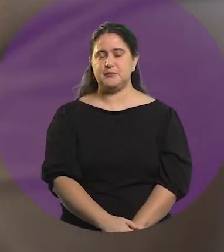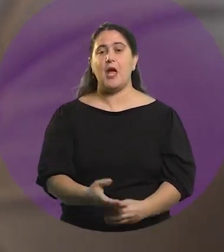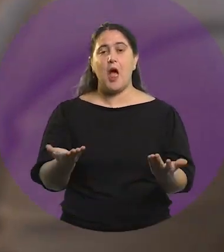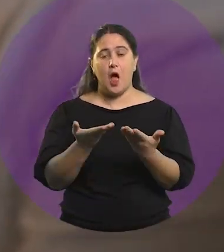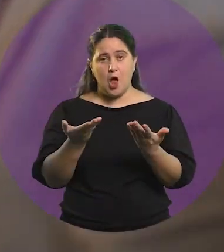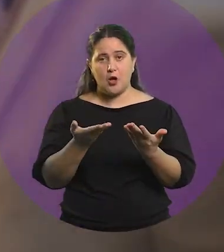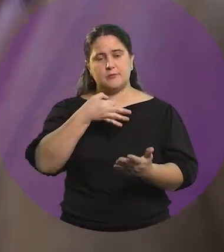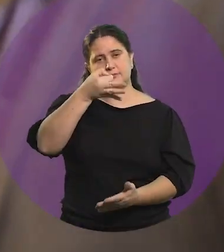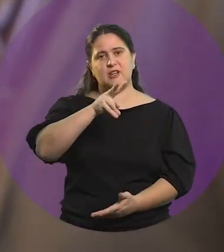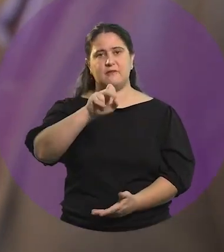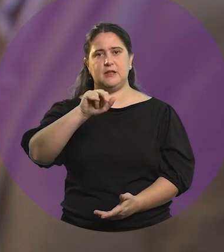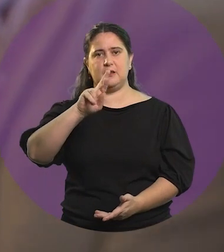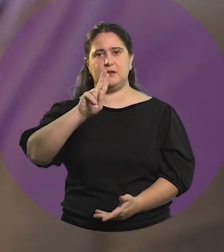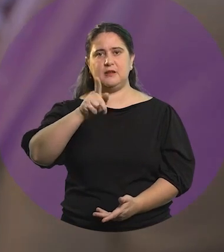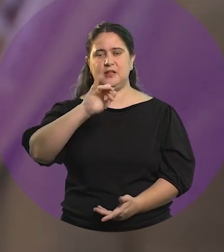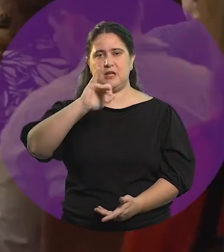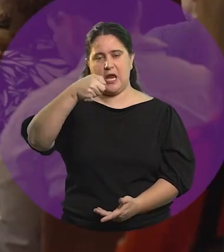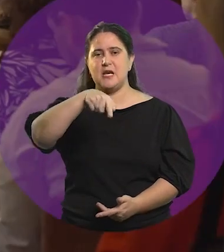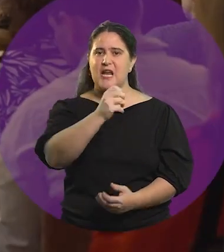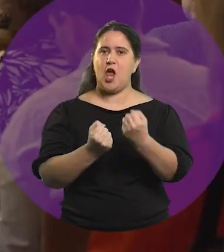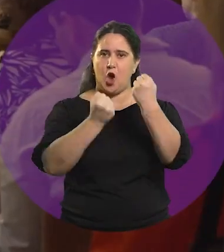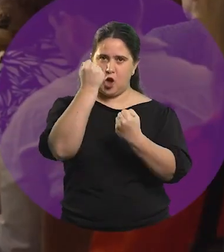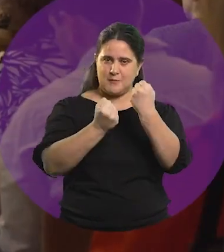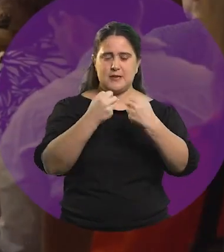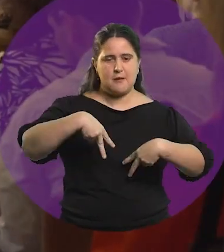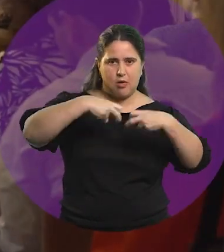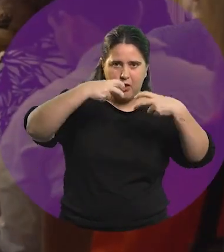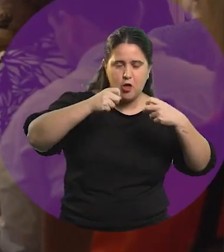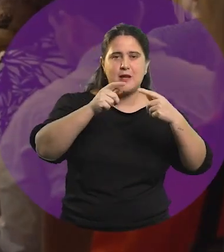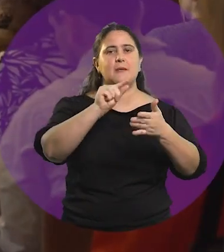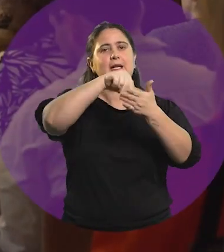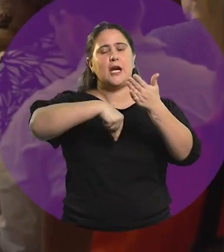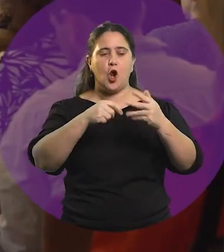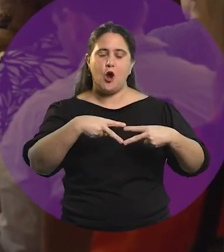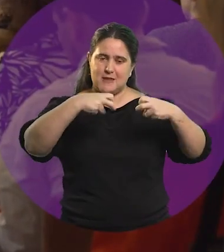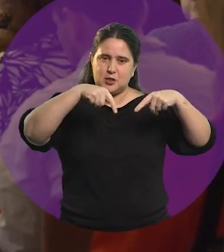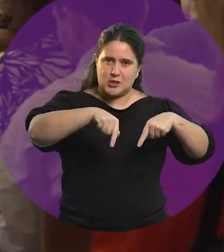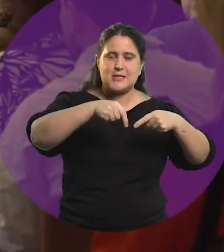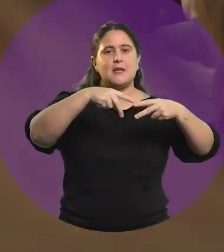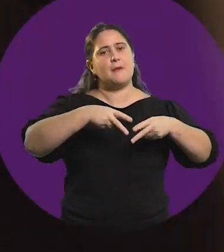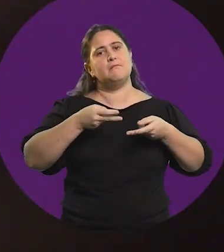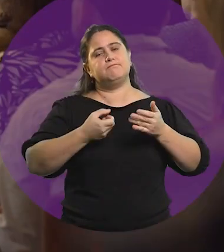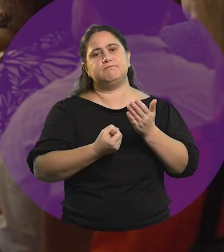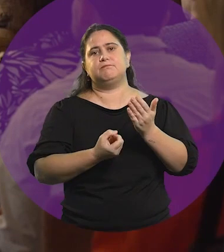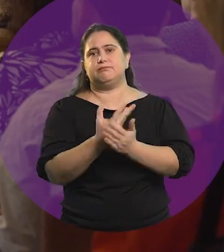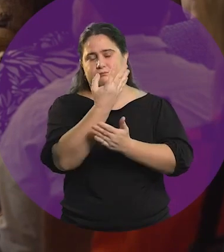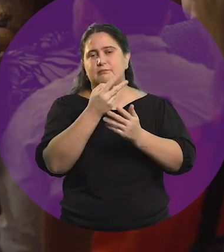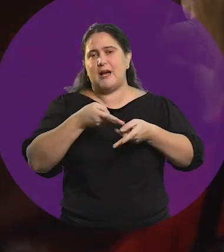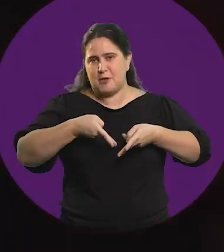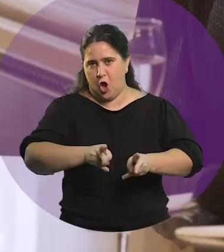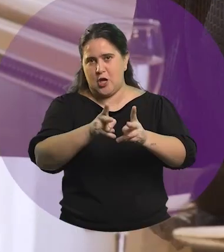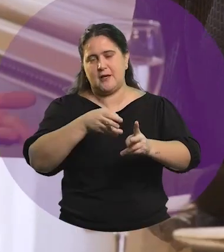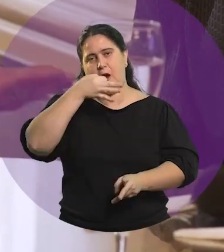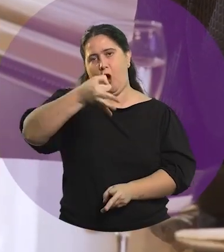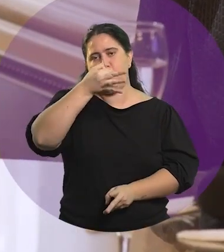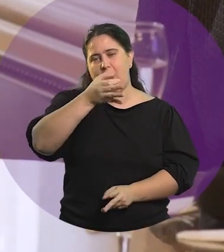Y bueno, ahora es el turno de Virginia. Virginia es economista, es investigadora y es autora de este trabajo y de la metodología, y es un poco lo que